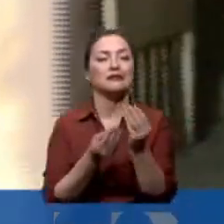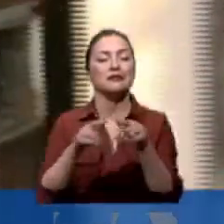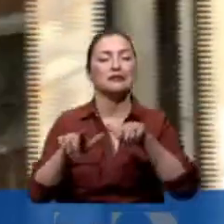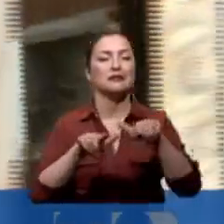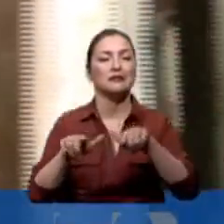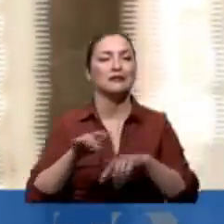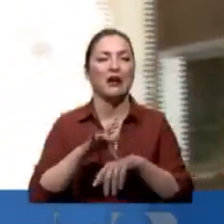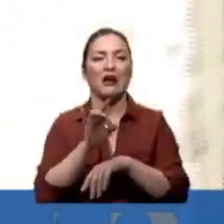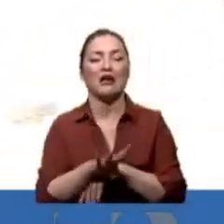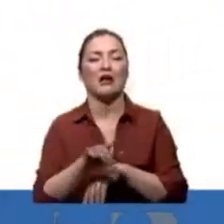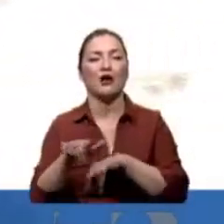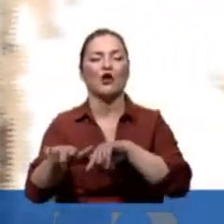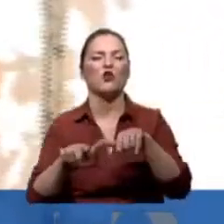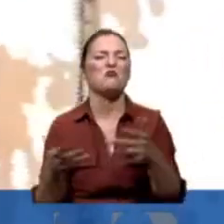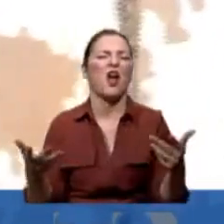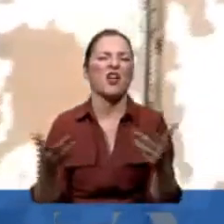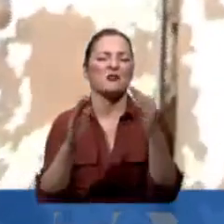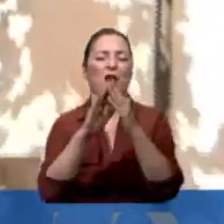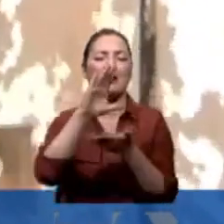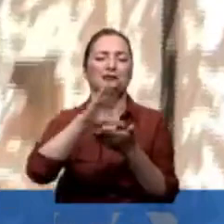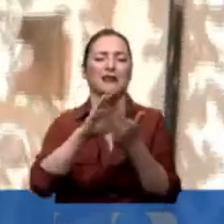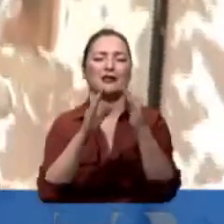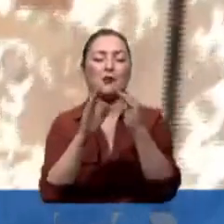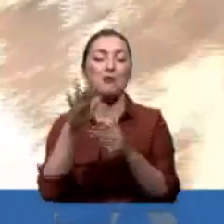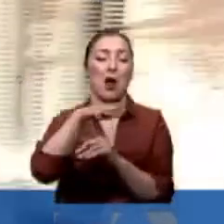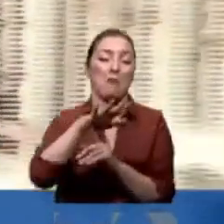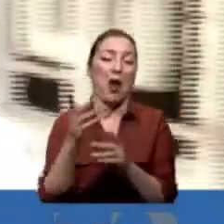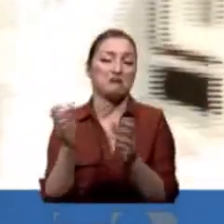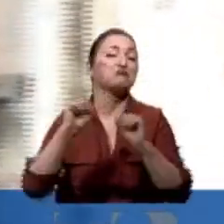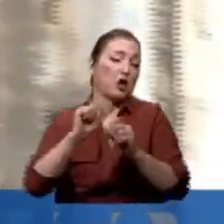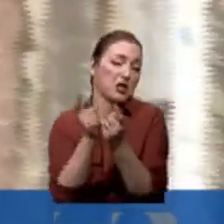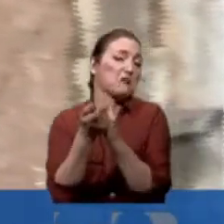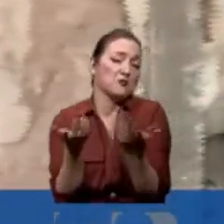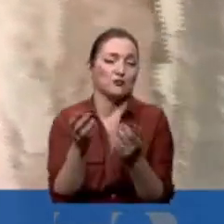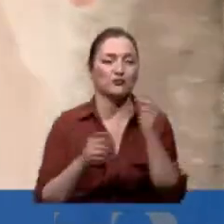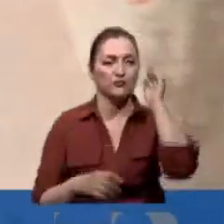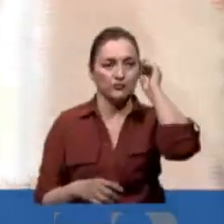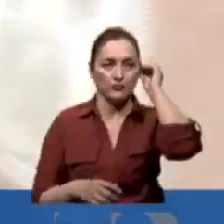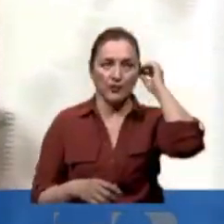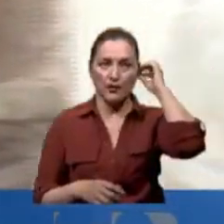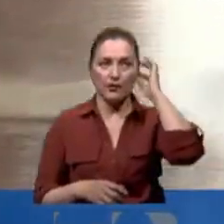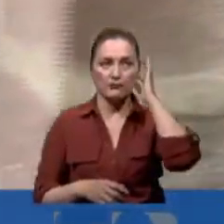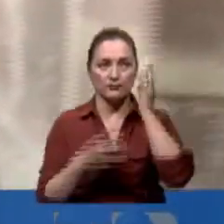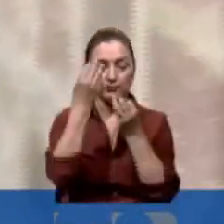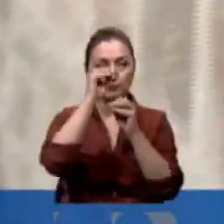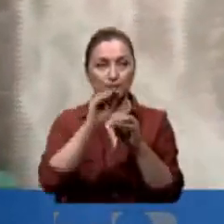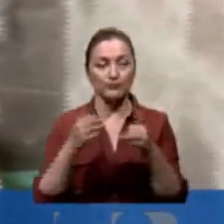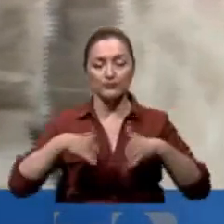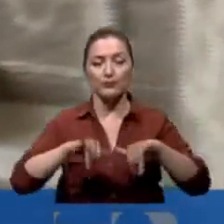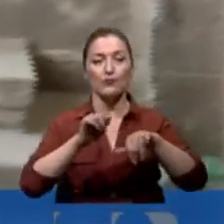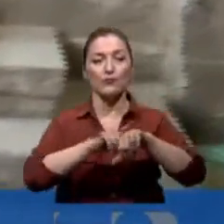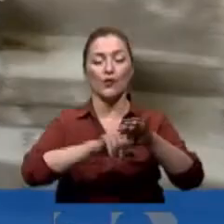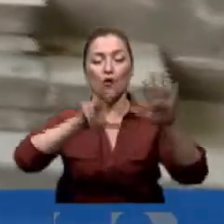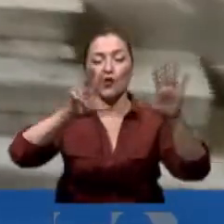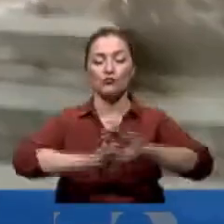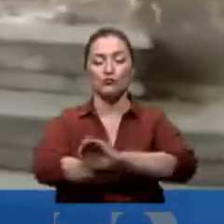Estos espacios que podrían convertirse en centros recreativos Lamentablemente con esta información nosotros tenemos que regresar siendo